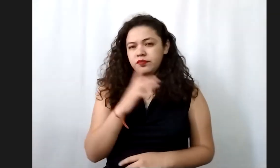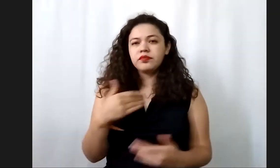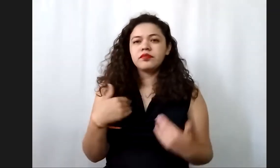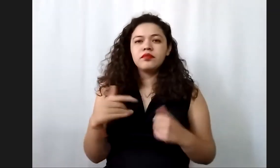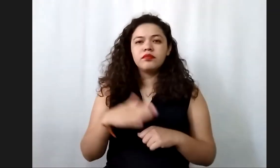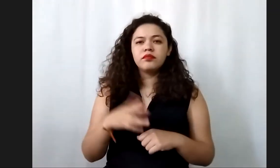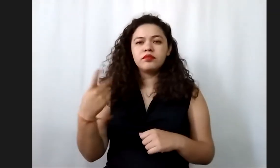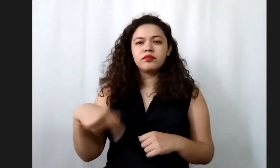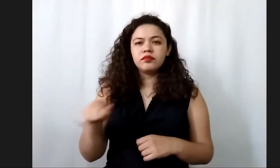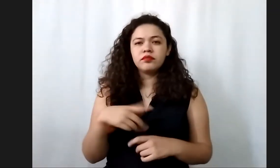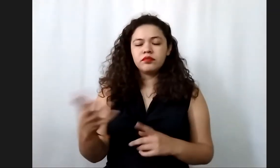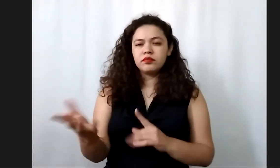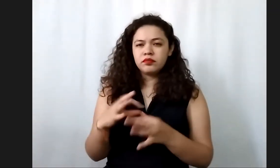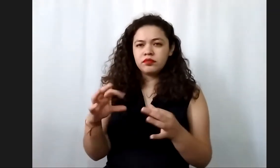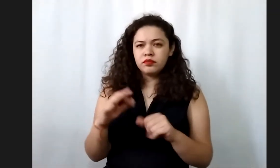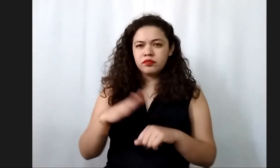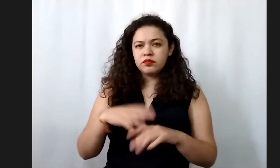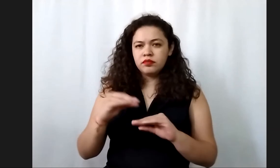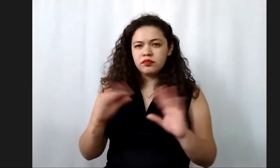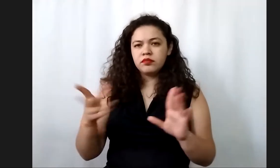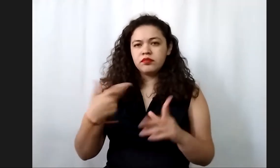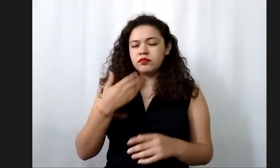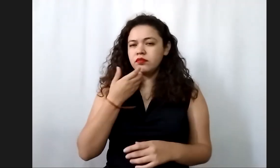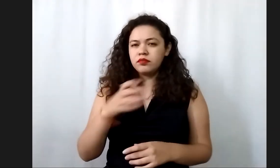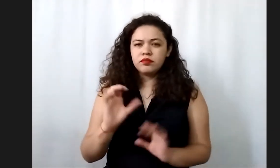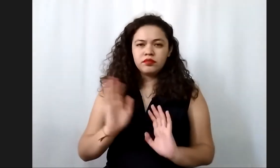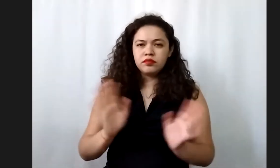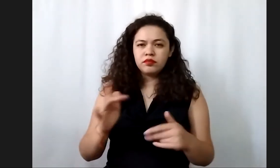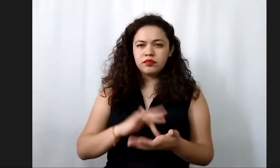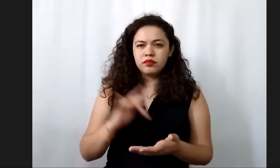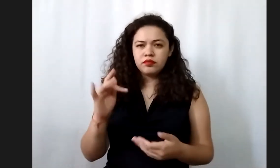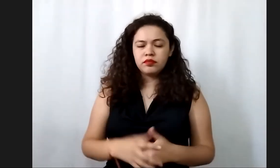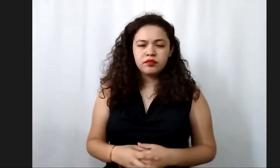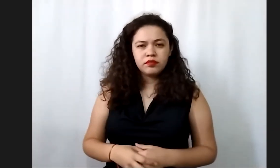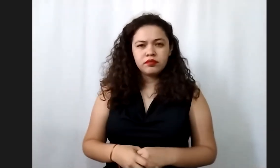nos están explicando. Este es un comentario aparte. Gracias.